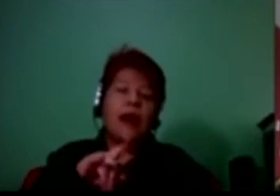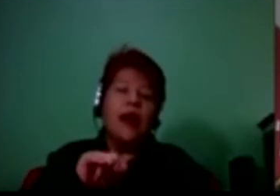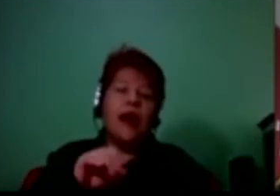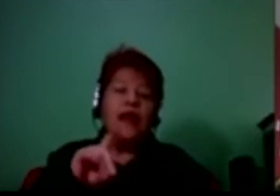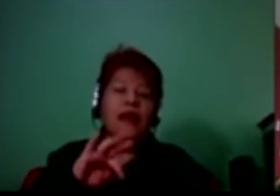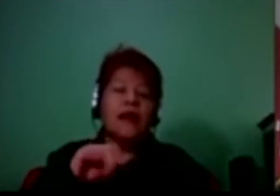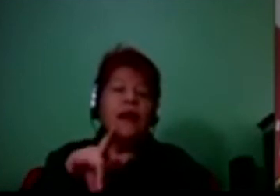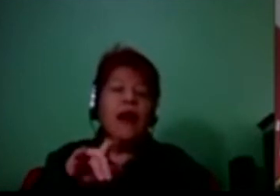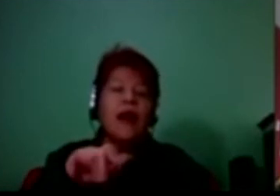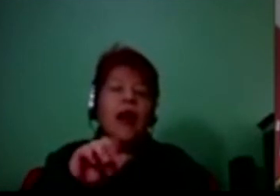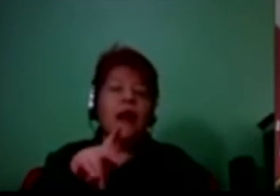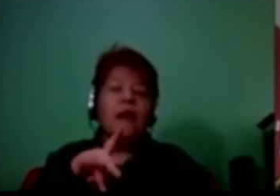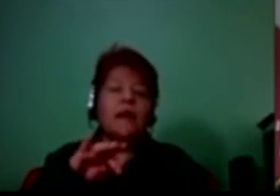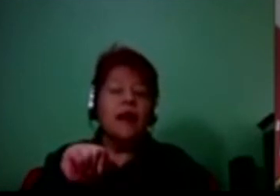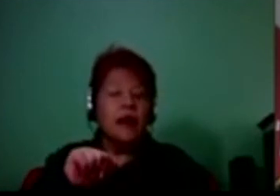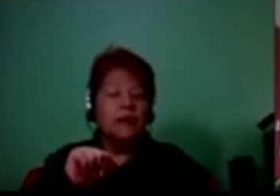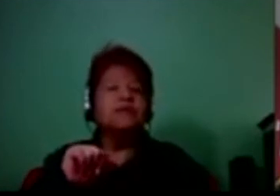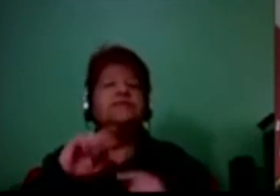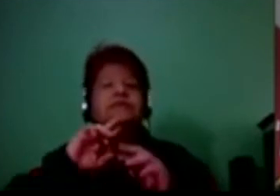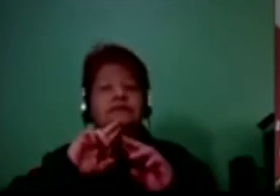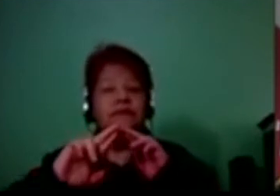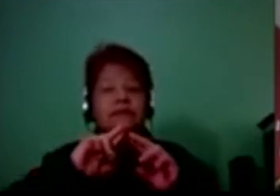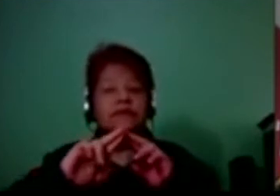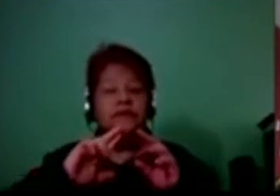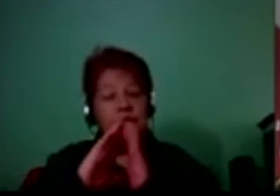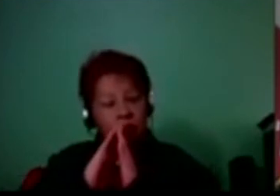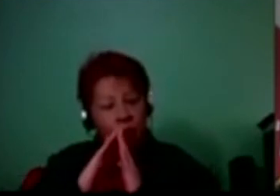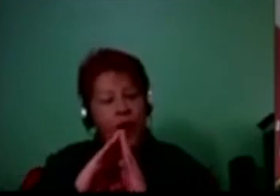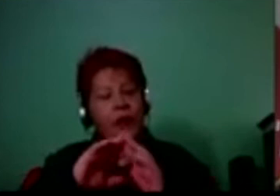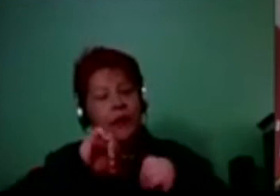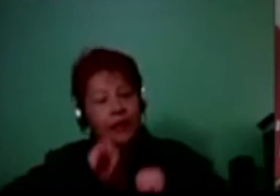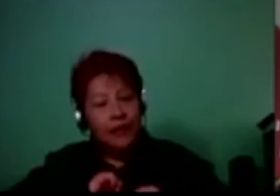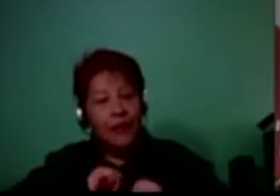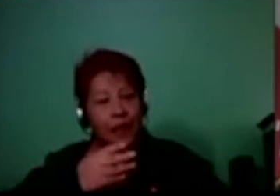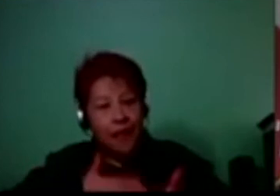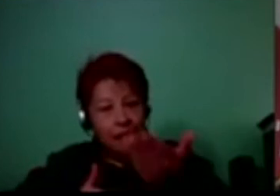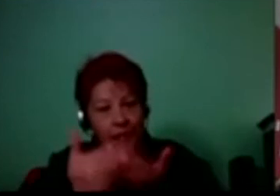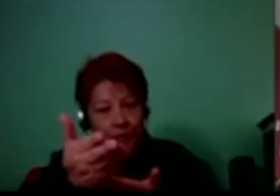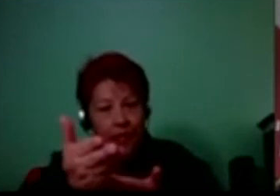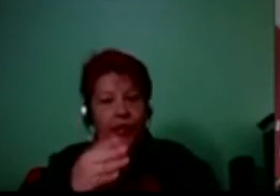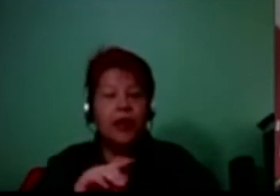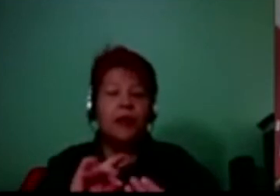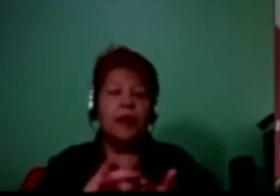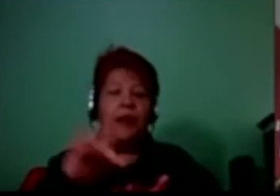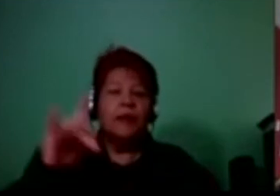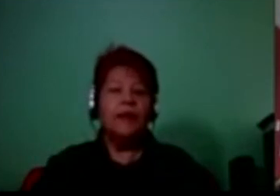momento posterior. Por favor, comisionada, le cedo el uso de la voz. Muchas gracias.